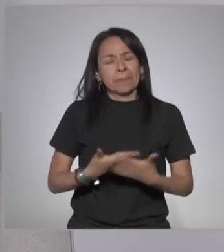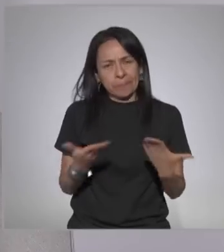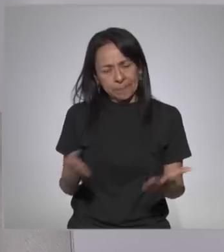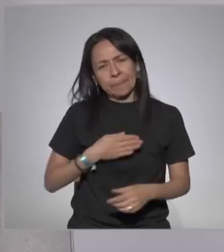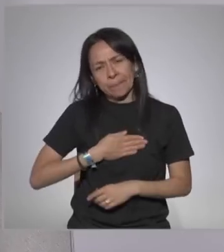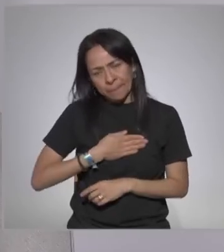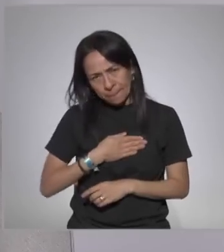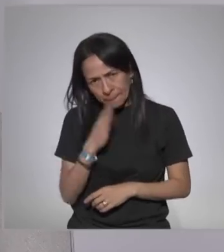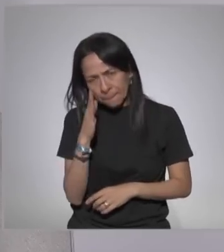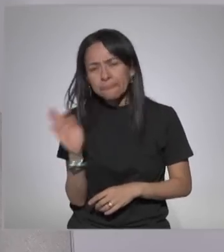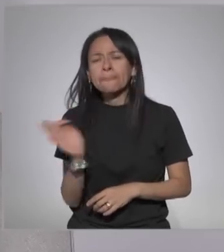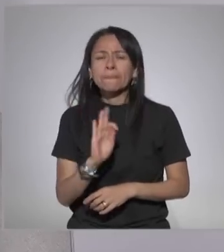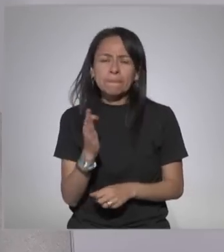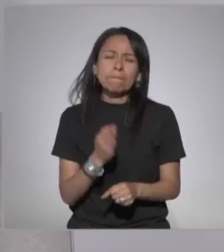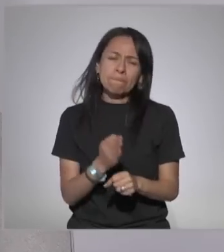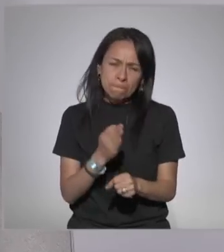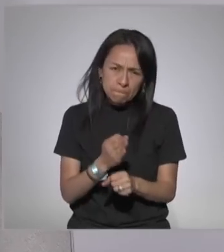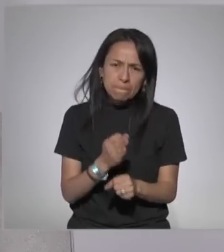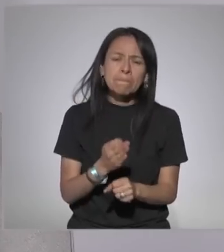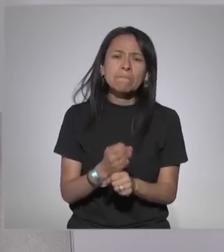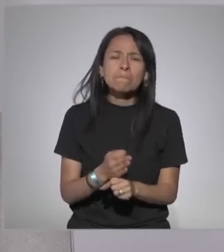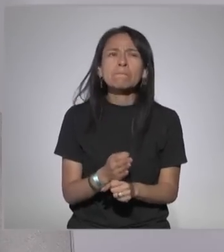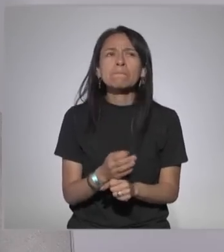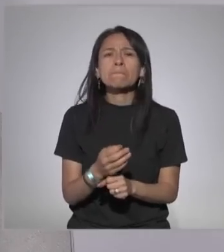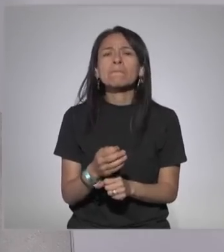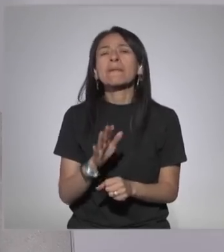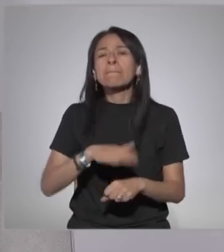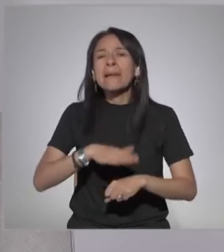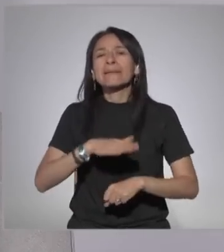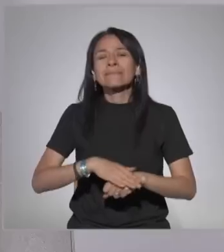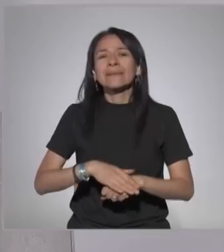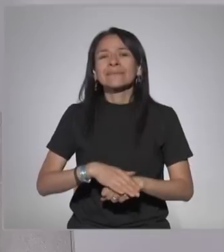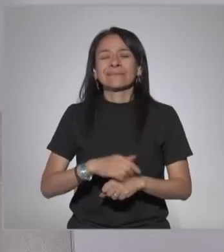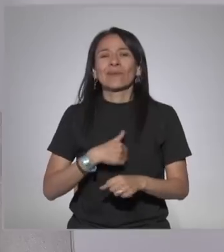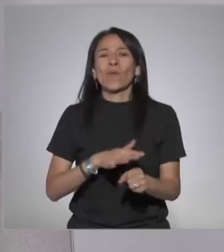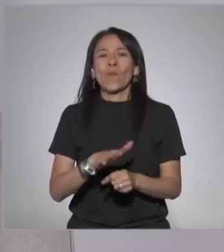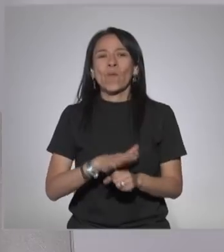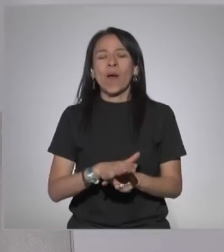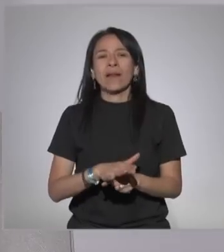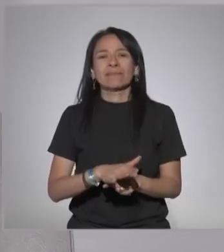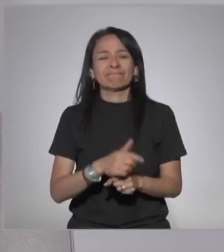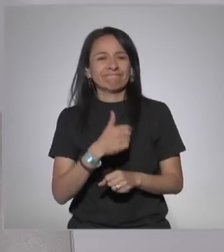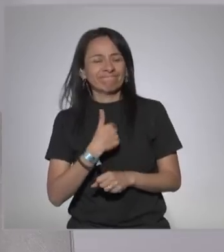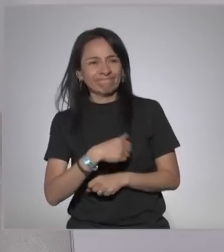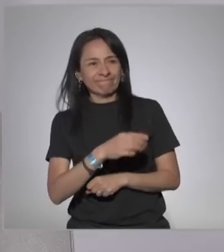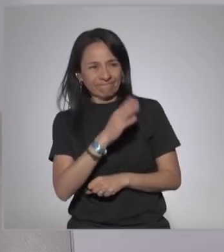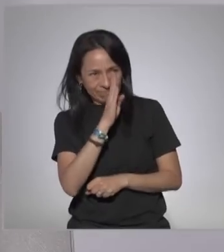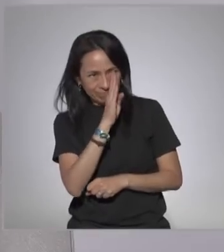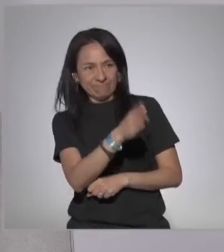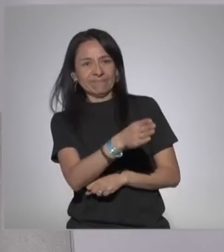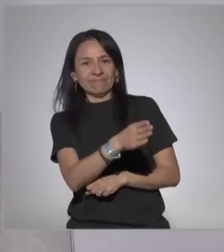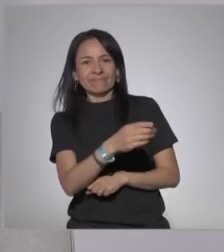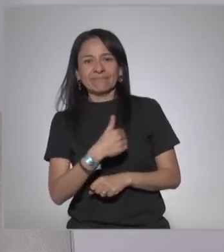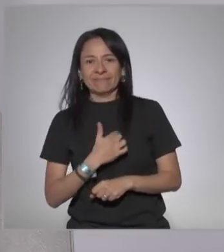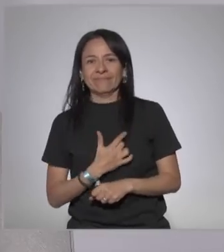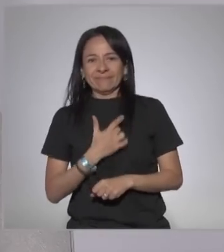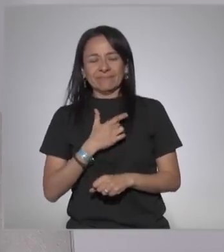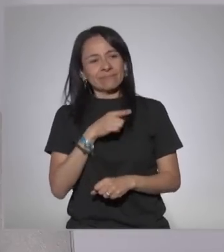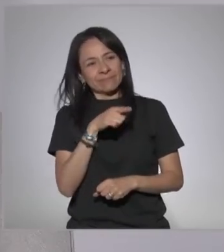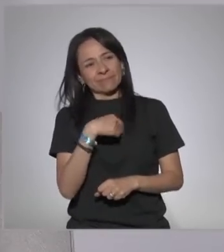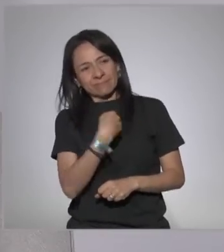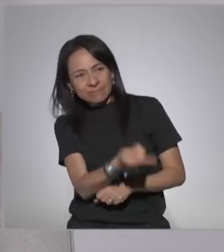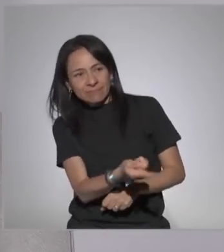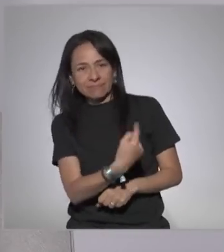las parejas que tienden a la heterosexualidad, pero yo creo que